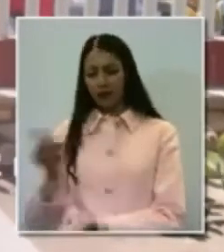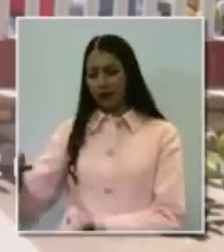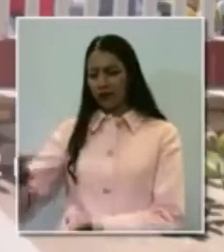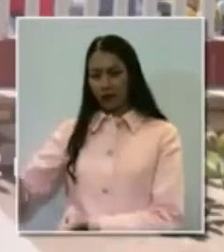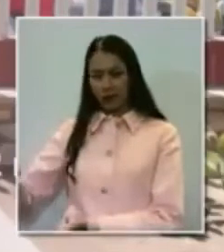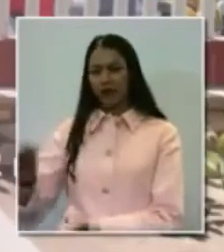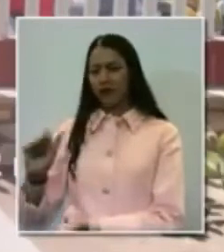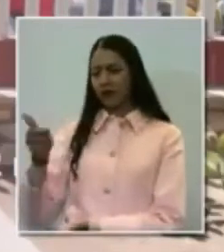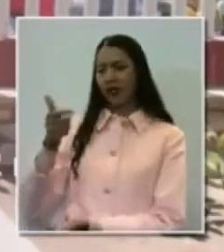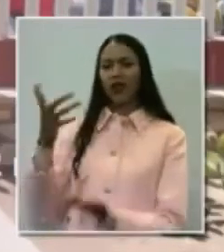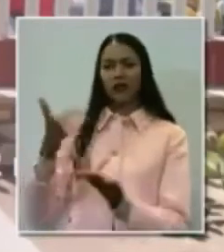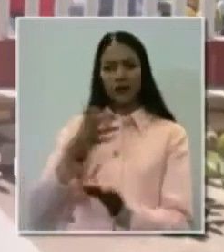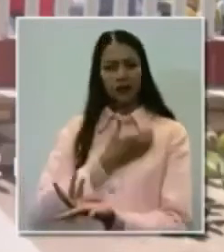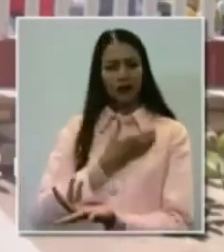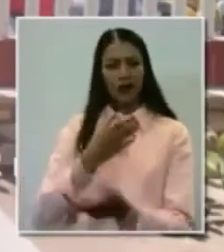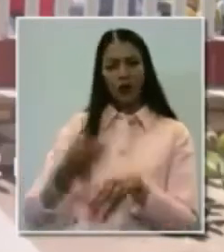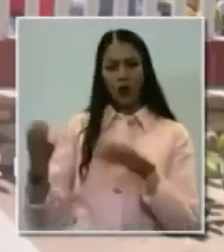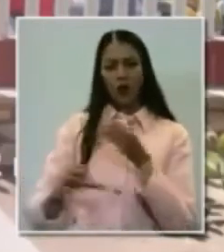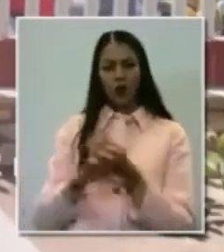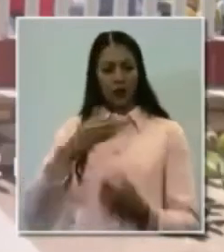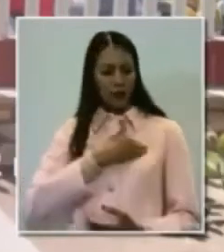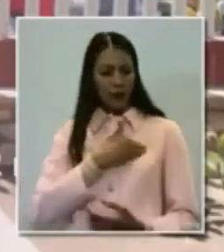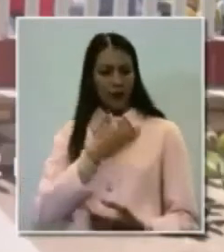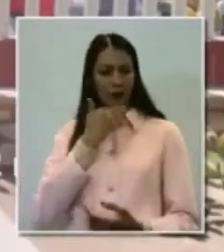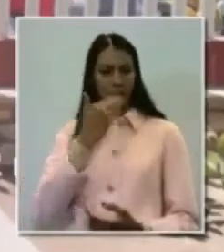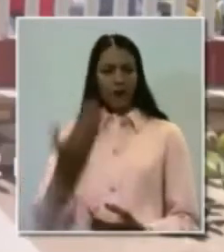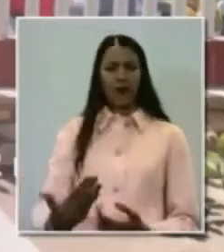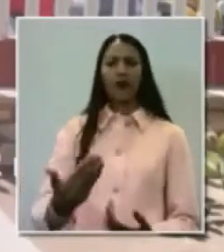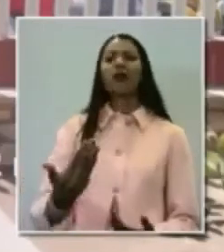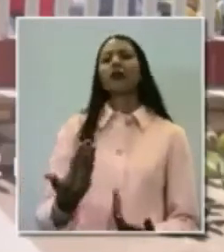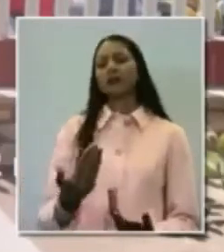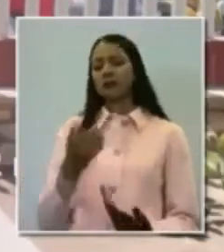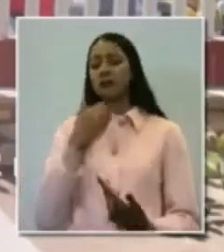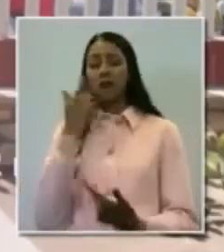bien. Quienes busquen hacer las cosas de manera irregular,